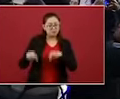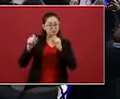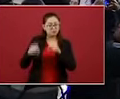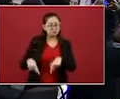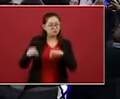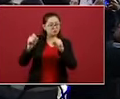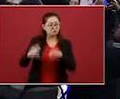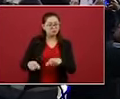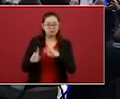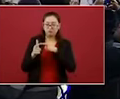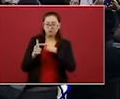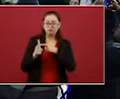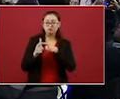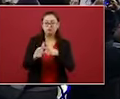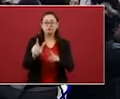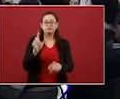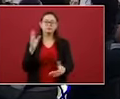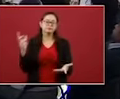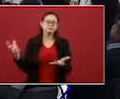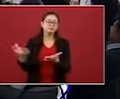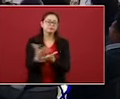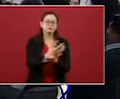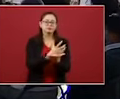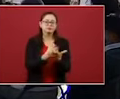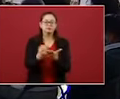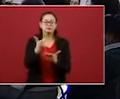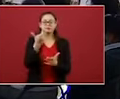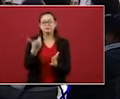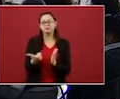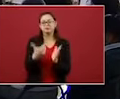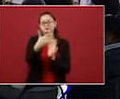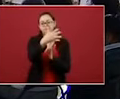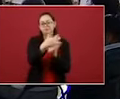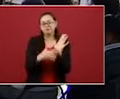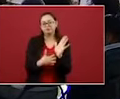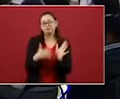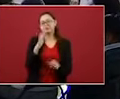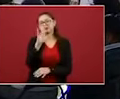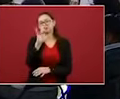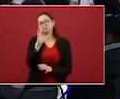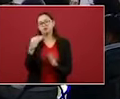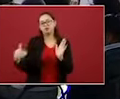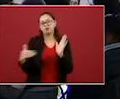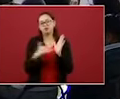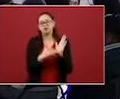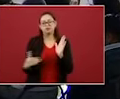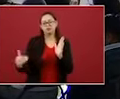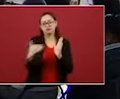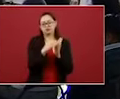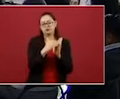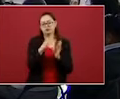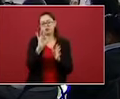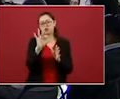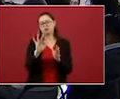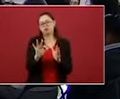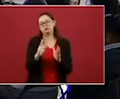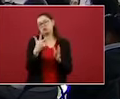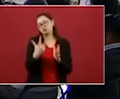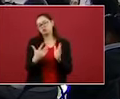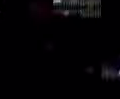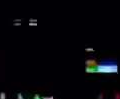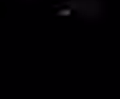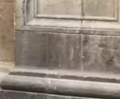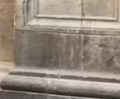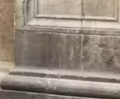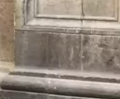esto, alcanzaríamos un ahorro de muy cercano a los 50 mil millones, 48 mil millones de